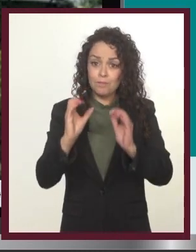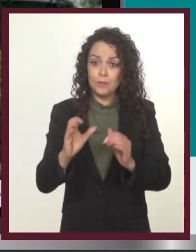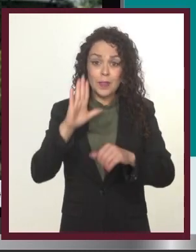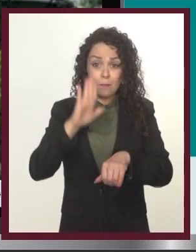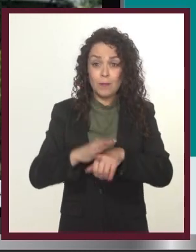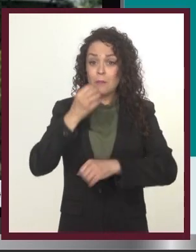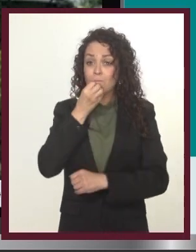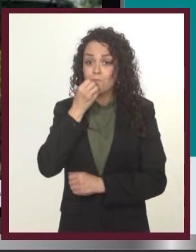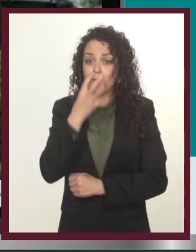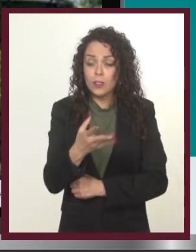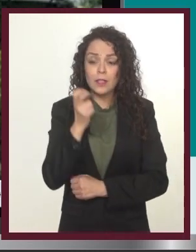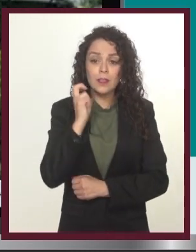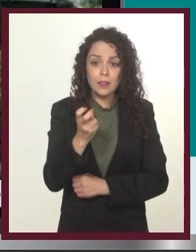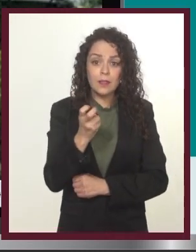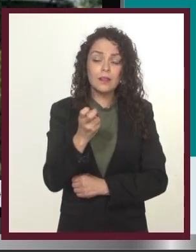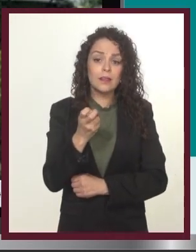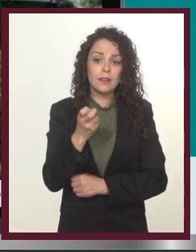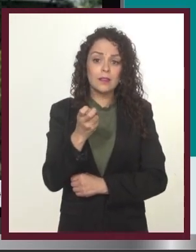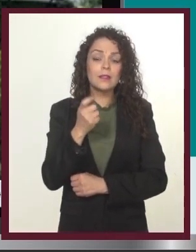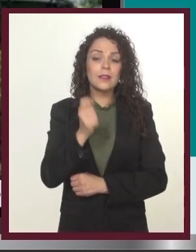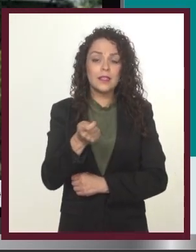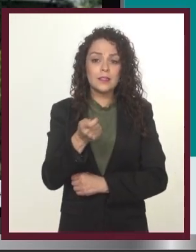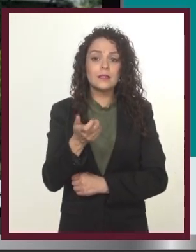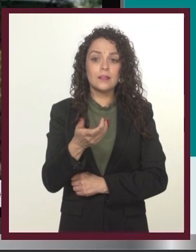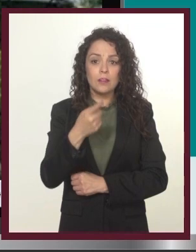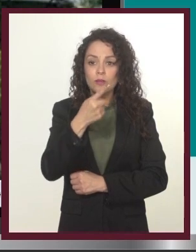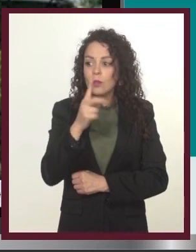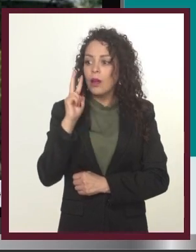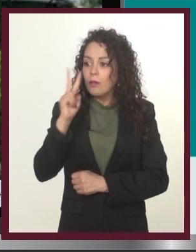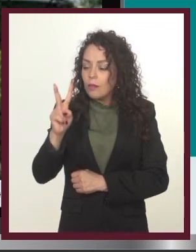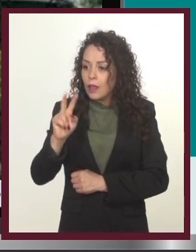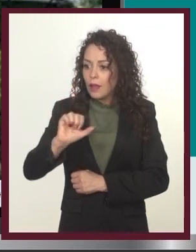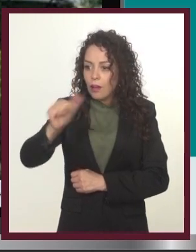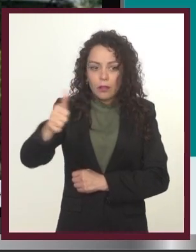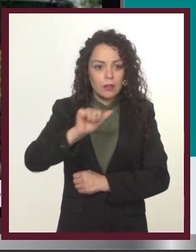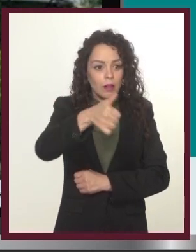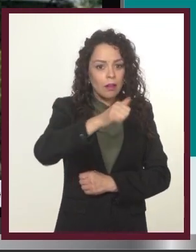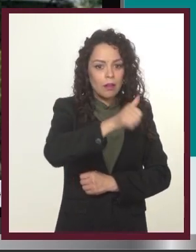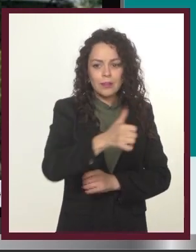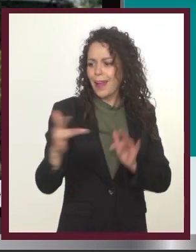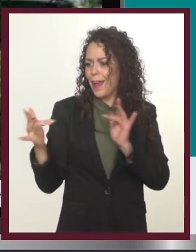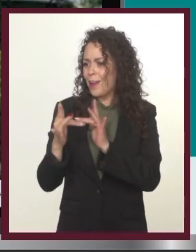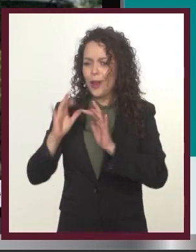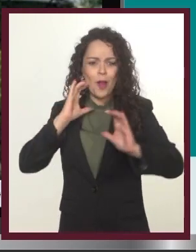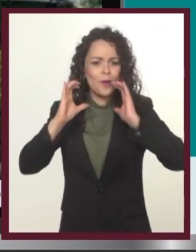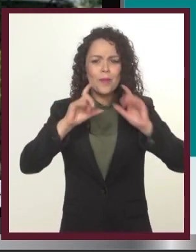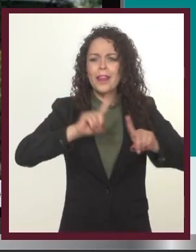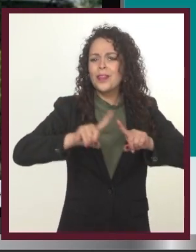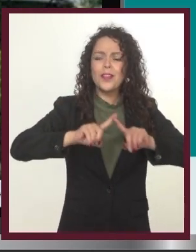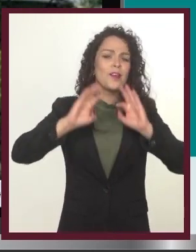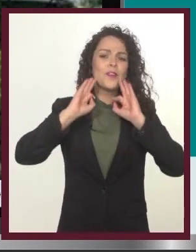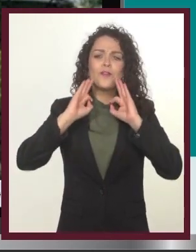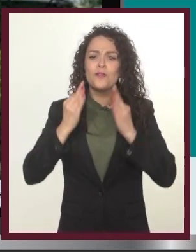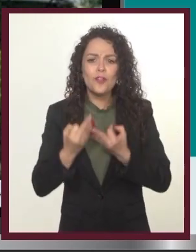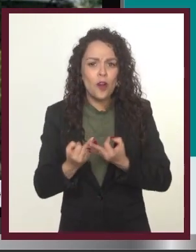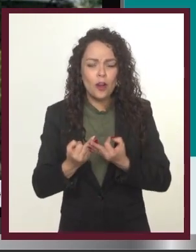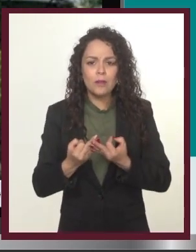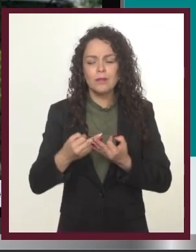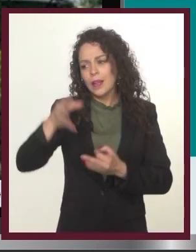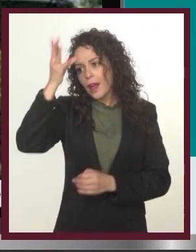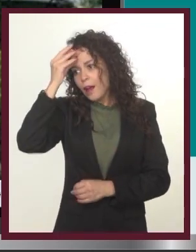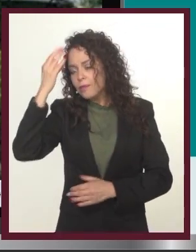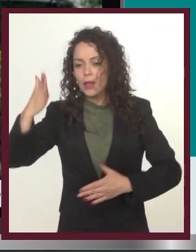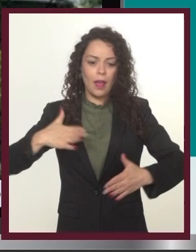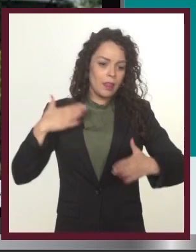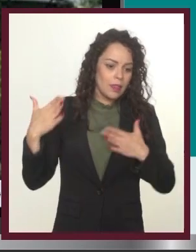lo fantástico del espacio público, es que te vas a encontrar con otros y que te vas a comunicar con otros de muchas formas, ¿no? De forma